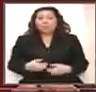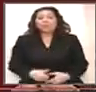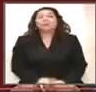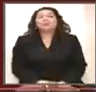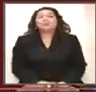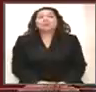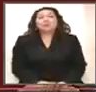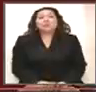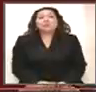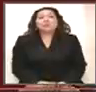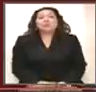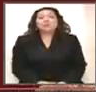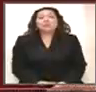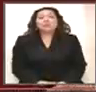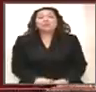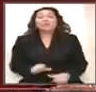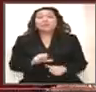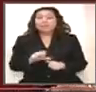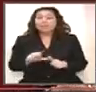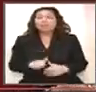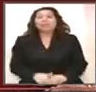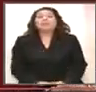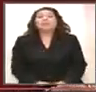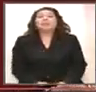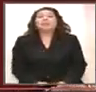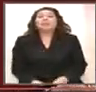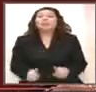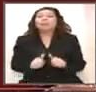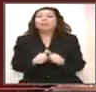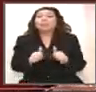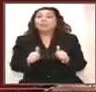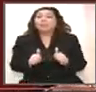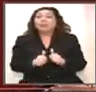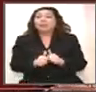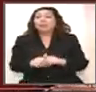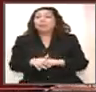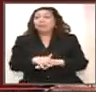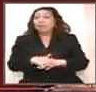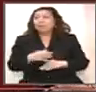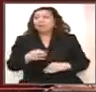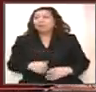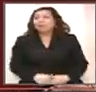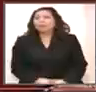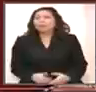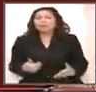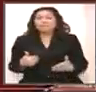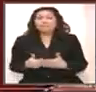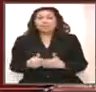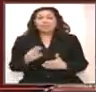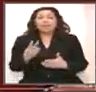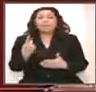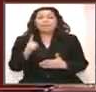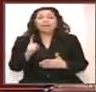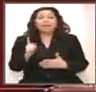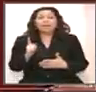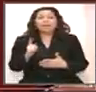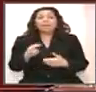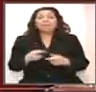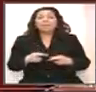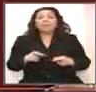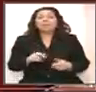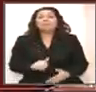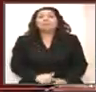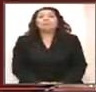productos. El eje de un modelo de administración de justicia frente a la delincuencia